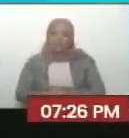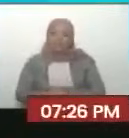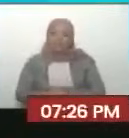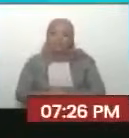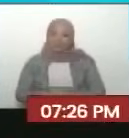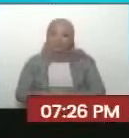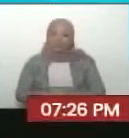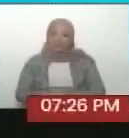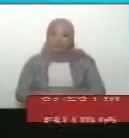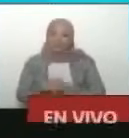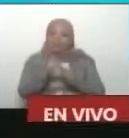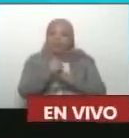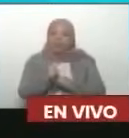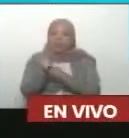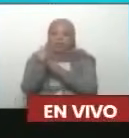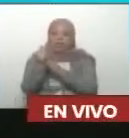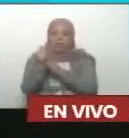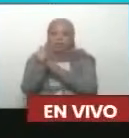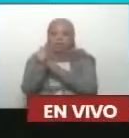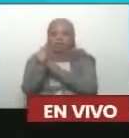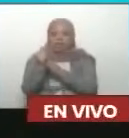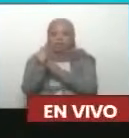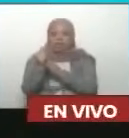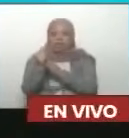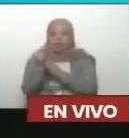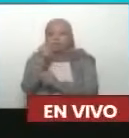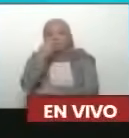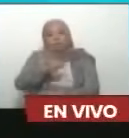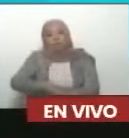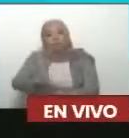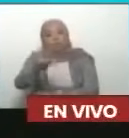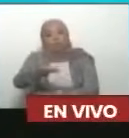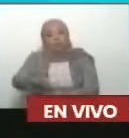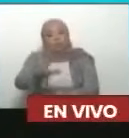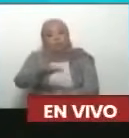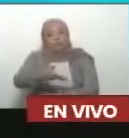estaba hablando del liderazgo. Muy importante.